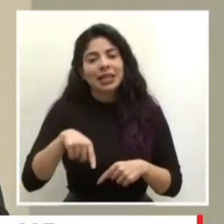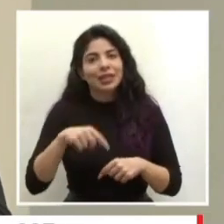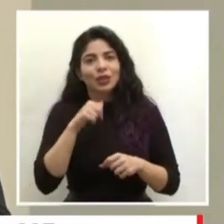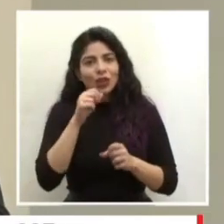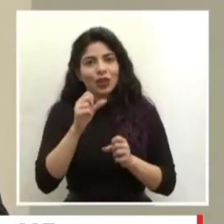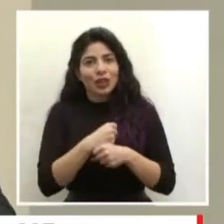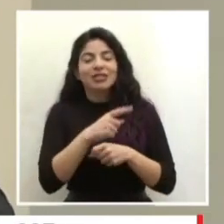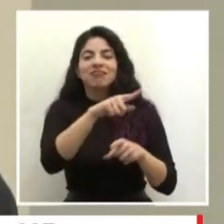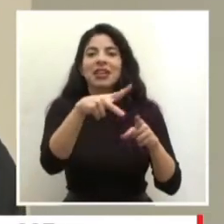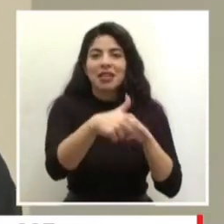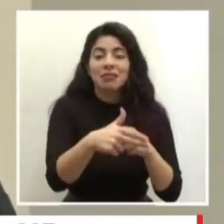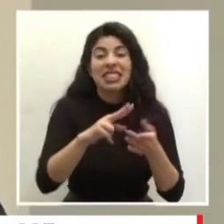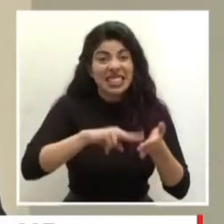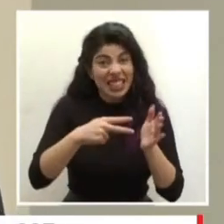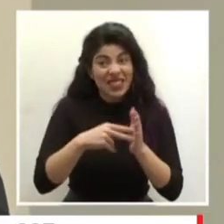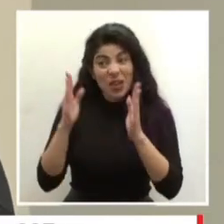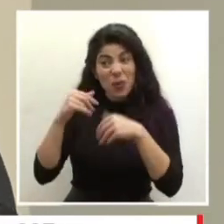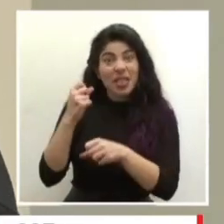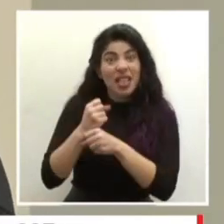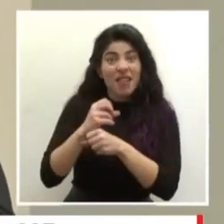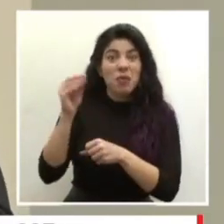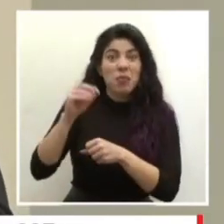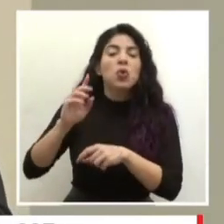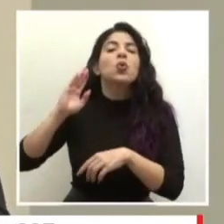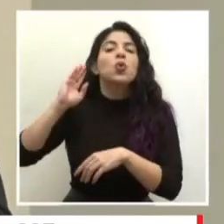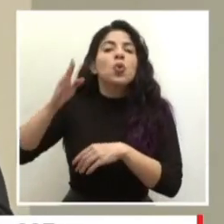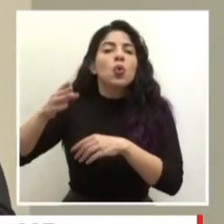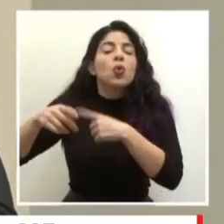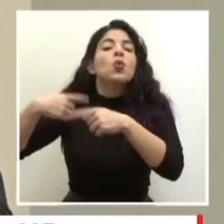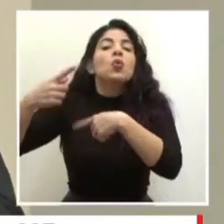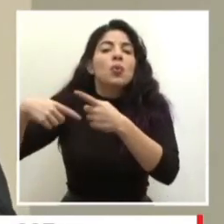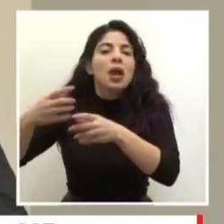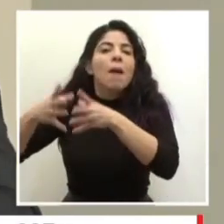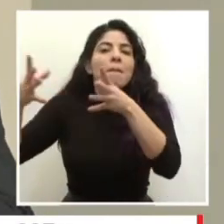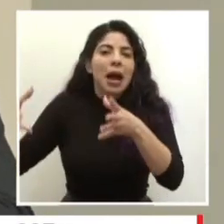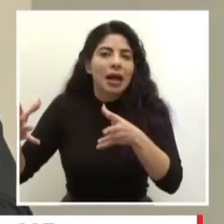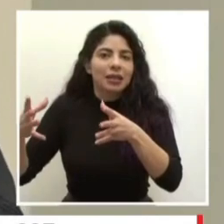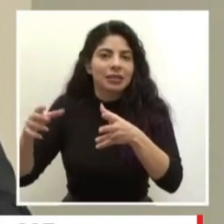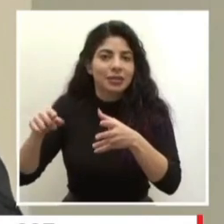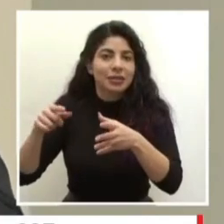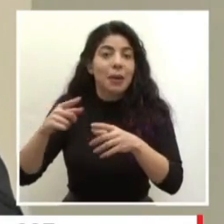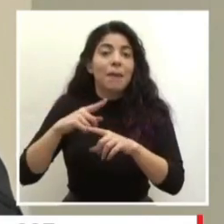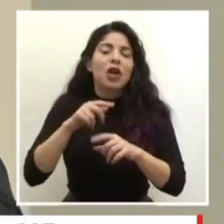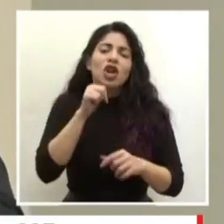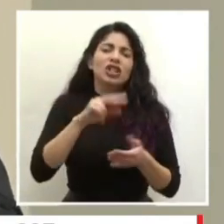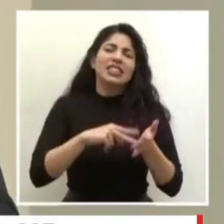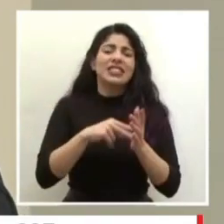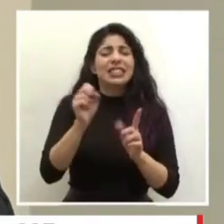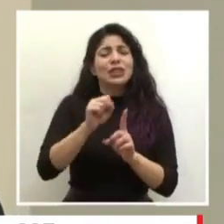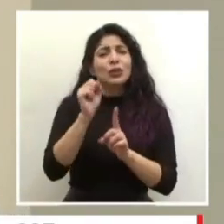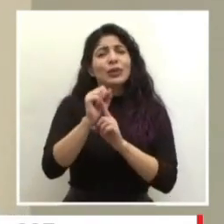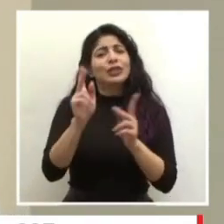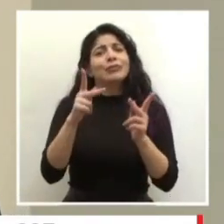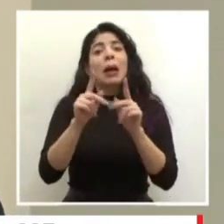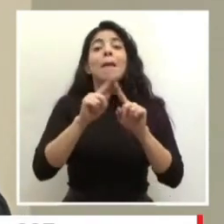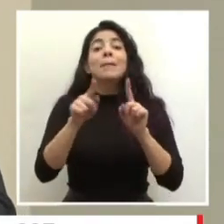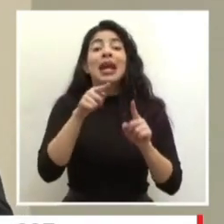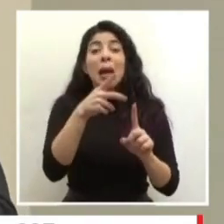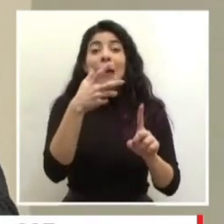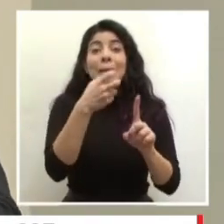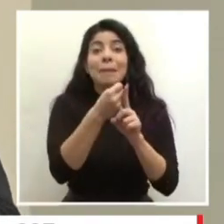desempleo hubiera crecido muchísimo más. No estoy diciendo que es la situación óptima, pero se contuvo ese